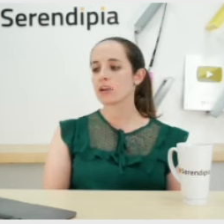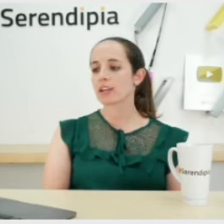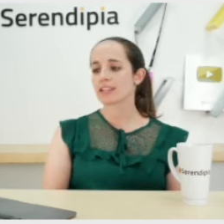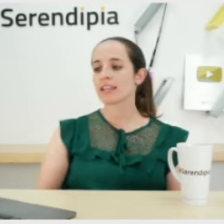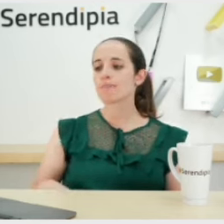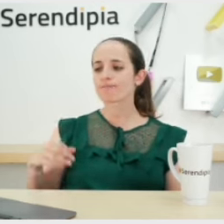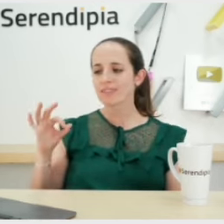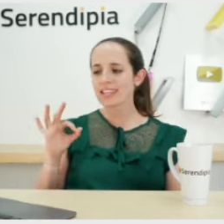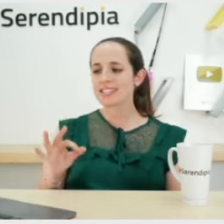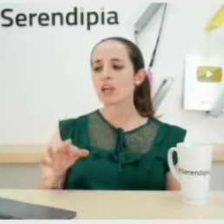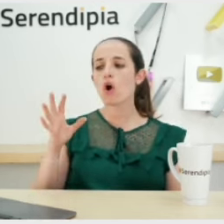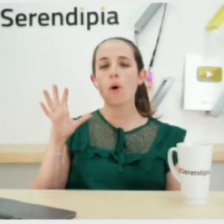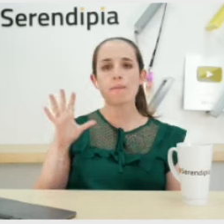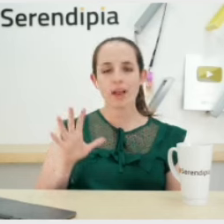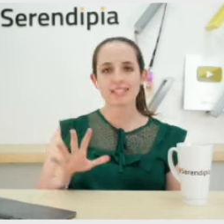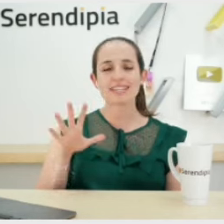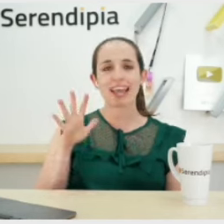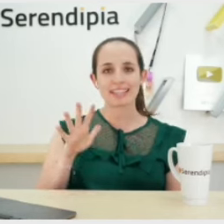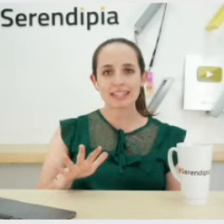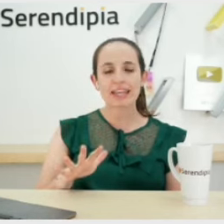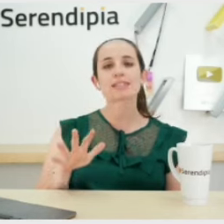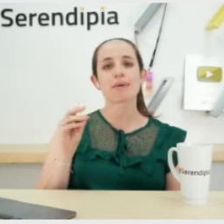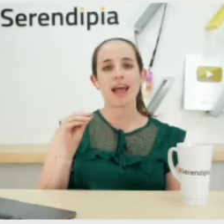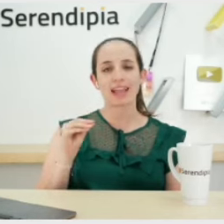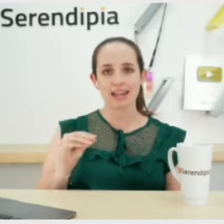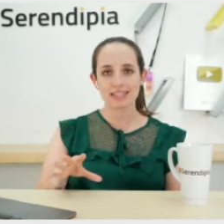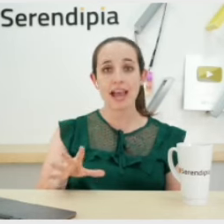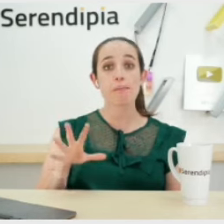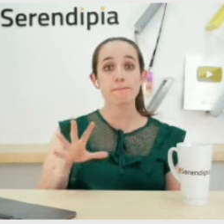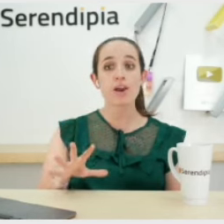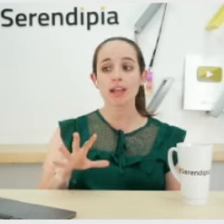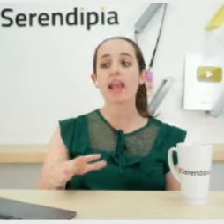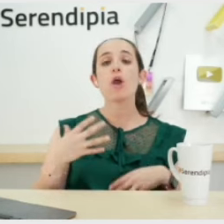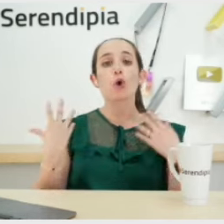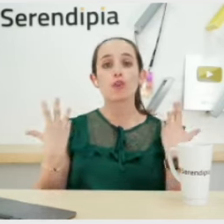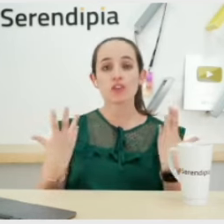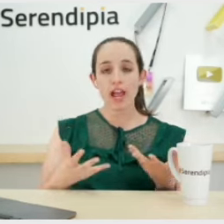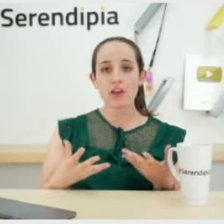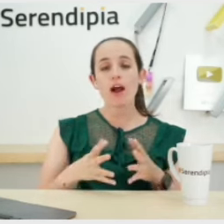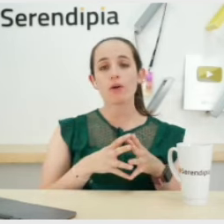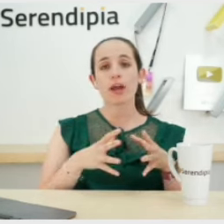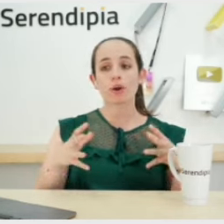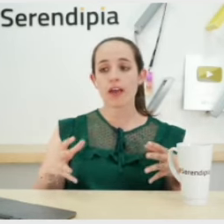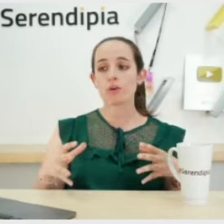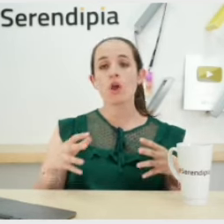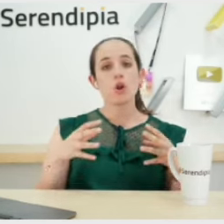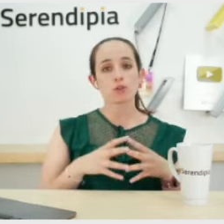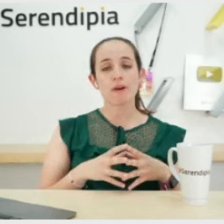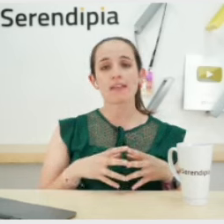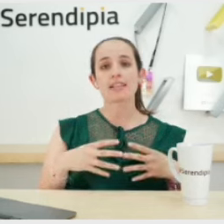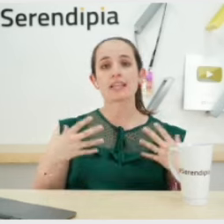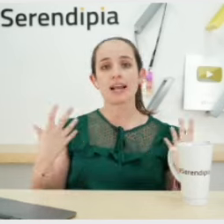ya les dijo que tiene 5 muestras genéticas para analizar, pero que, contrario a lo que